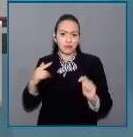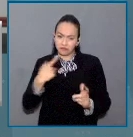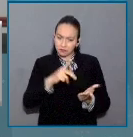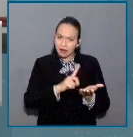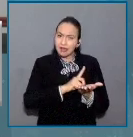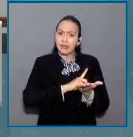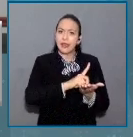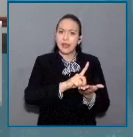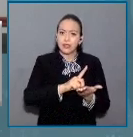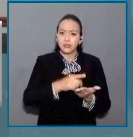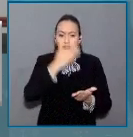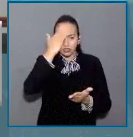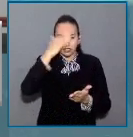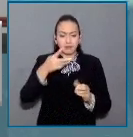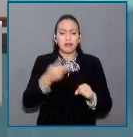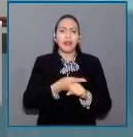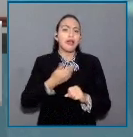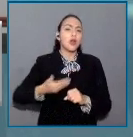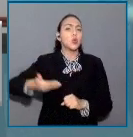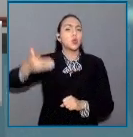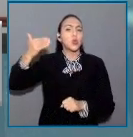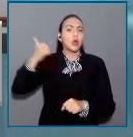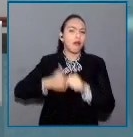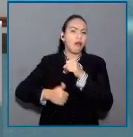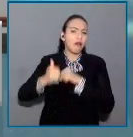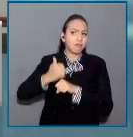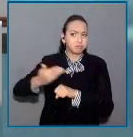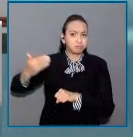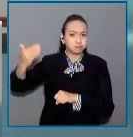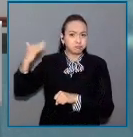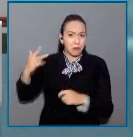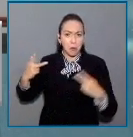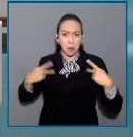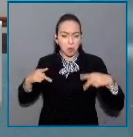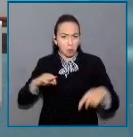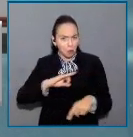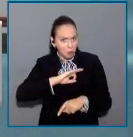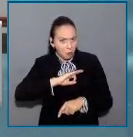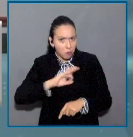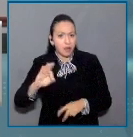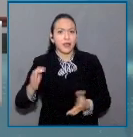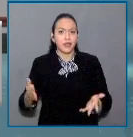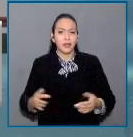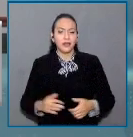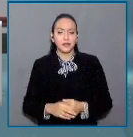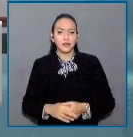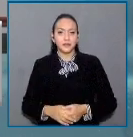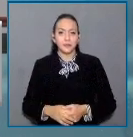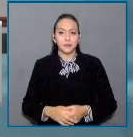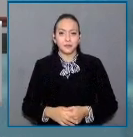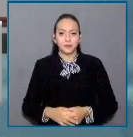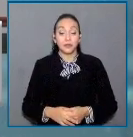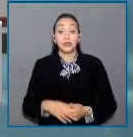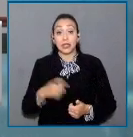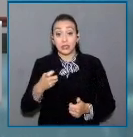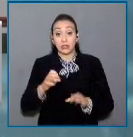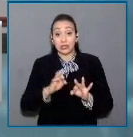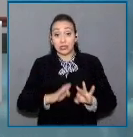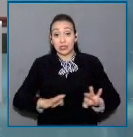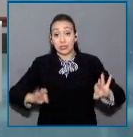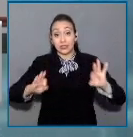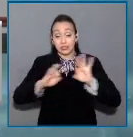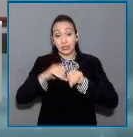popular no puede tener por objeto la restricción de los derechos de las personas, lo que implicaría necesariamente que tampoco